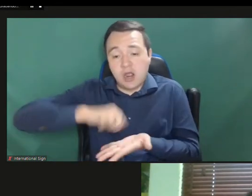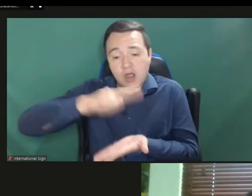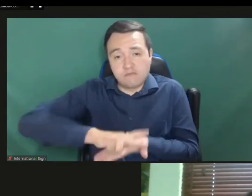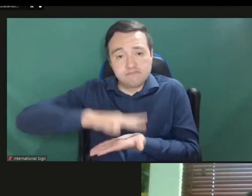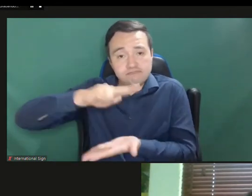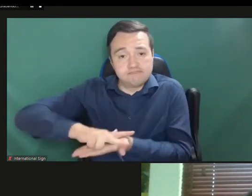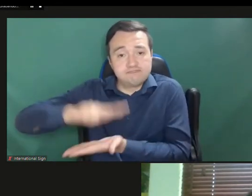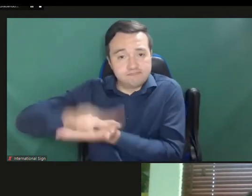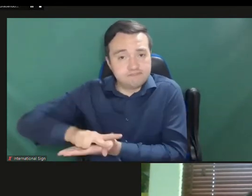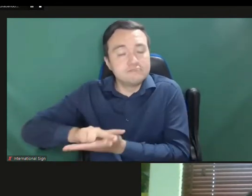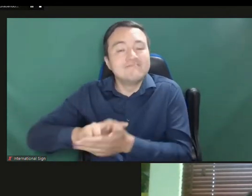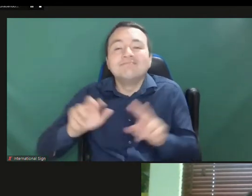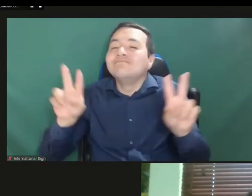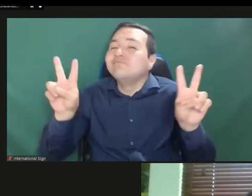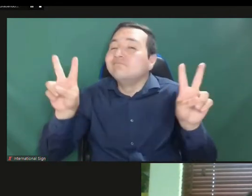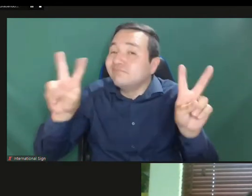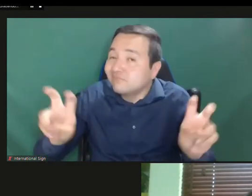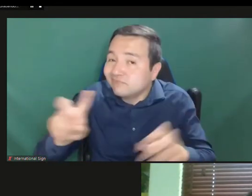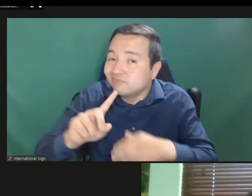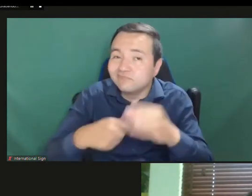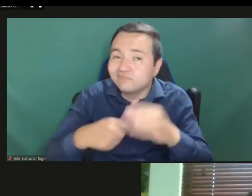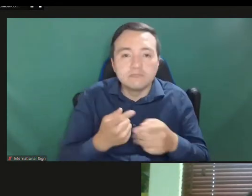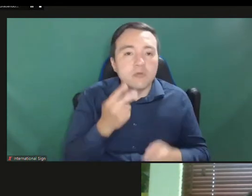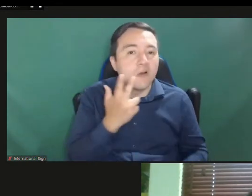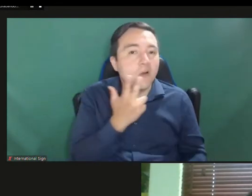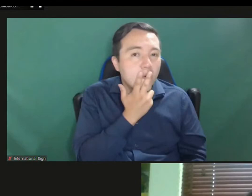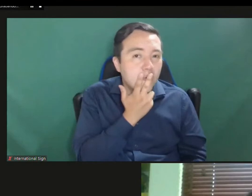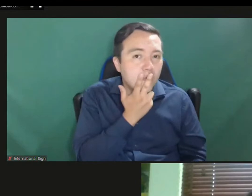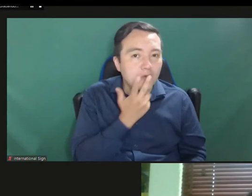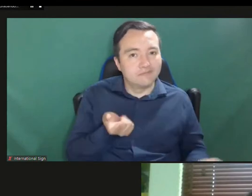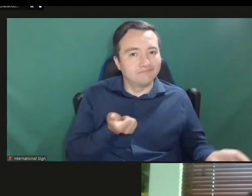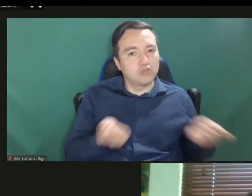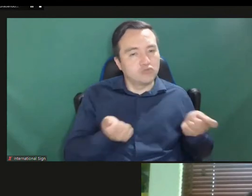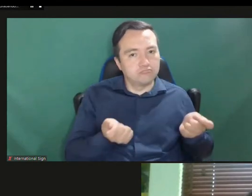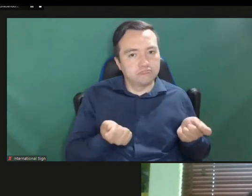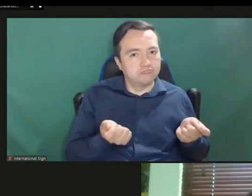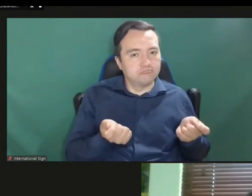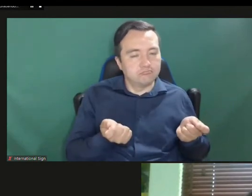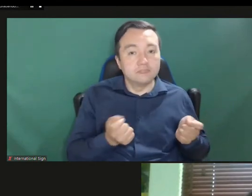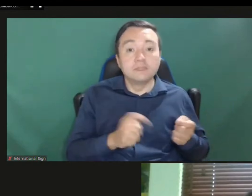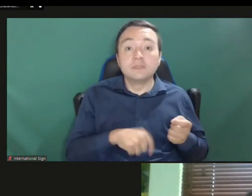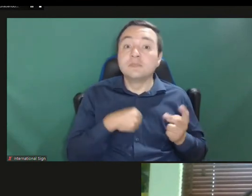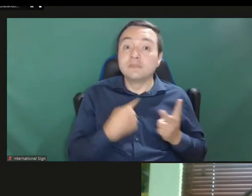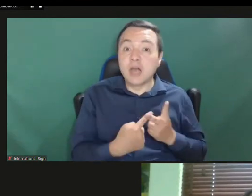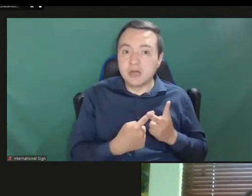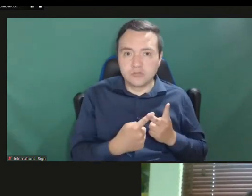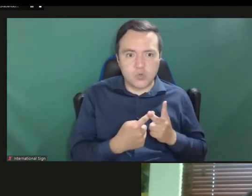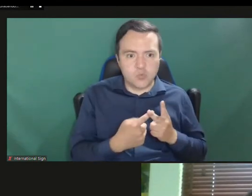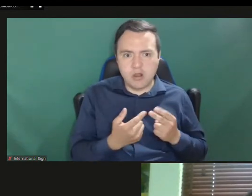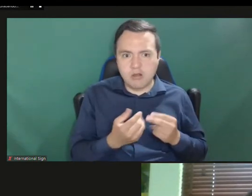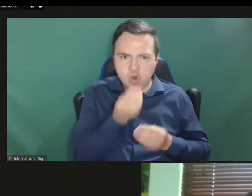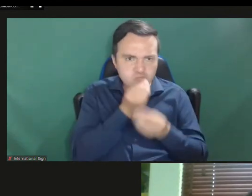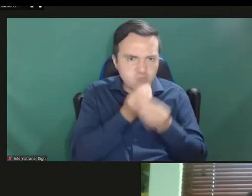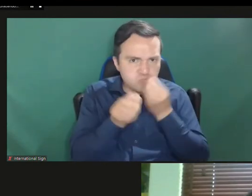tabaco y también para reducir el consumo de productos encontrara procesados